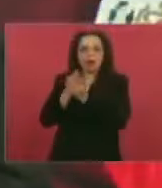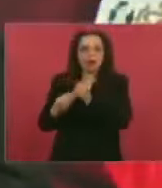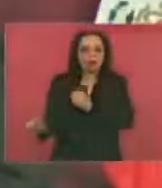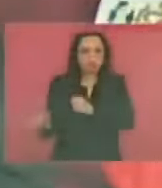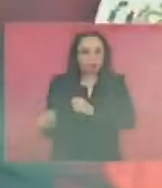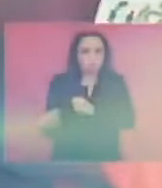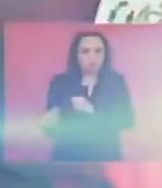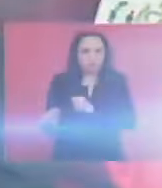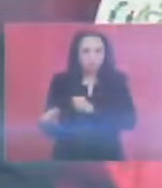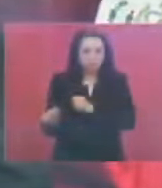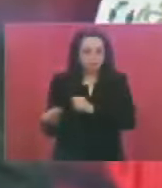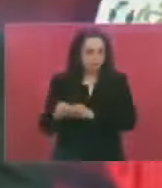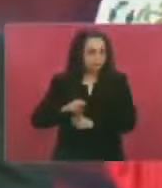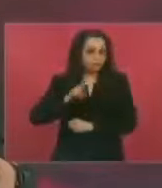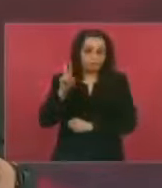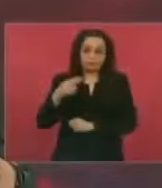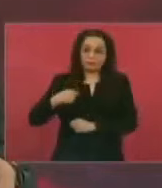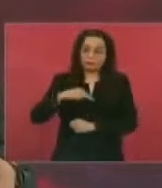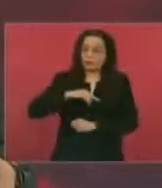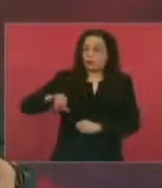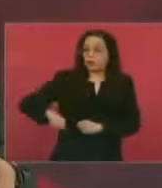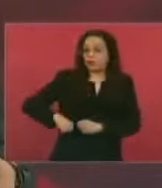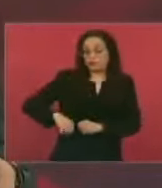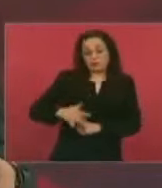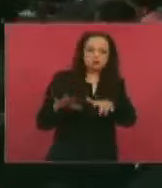porque nos preocupa bastante.